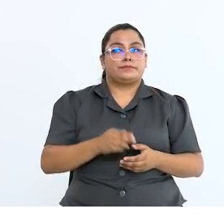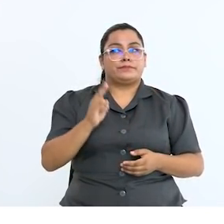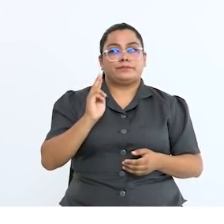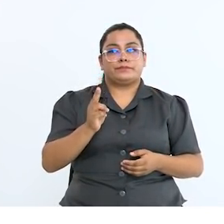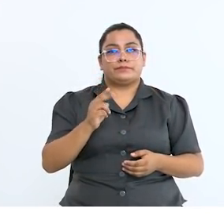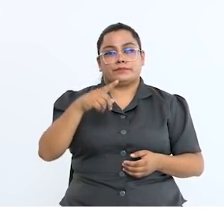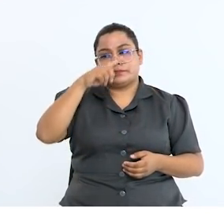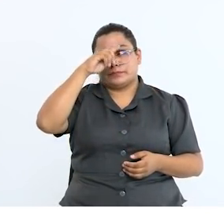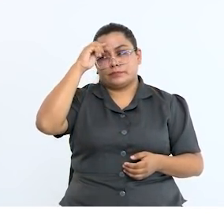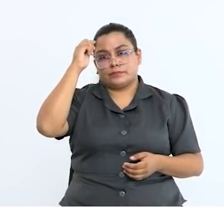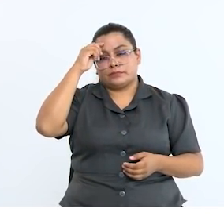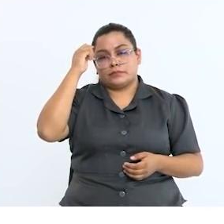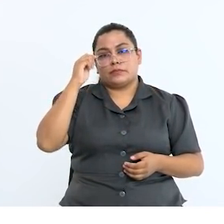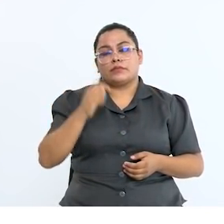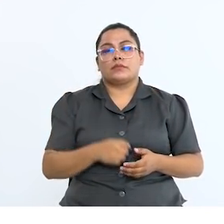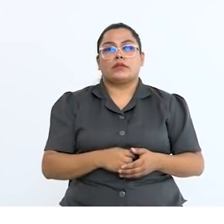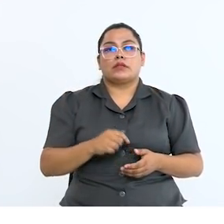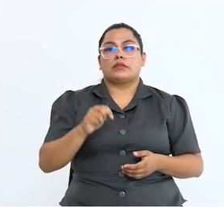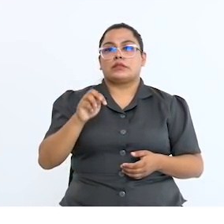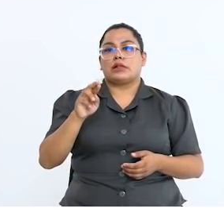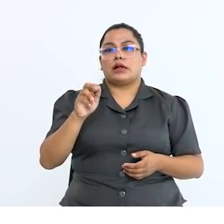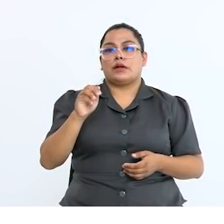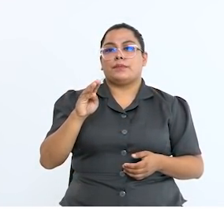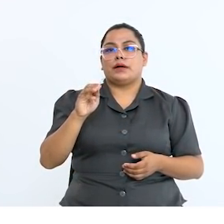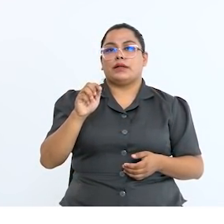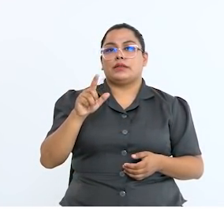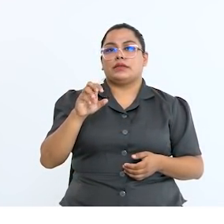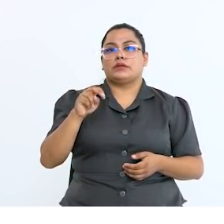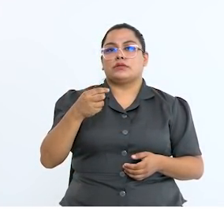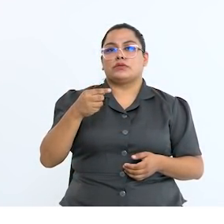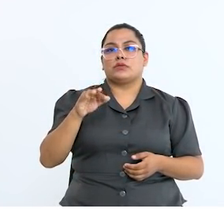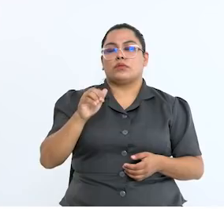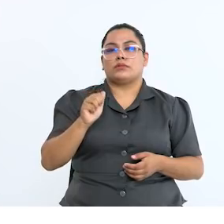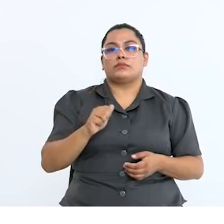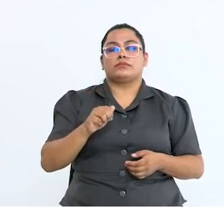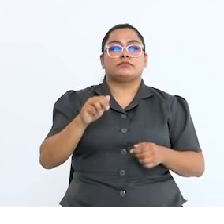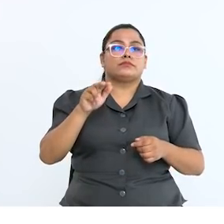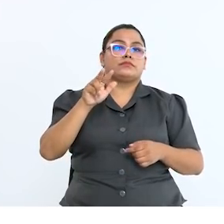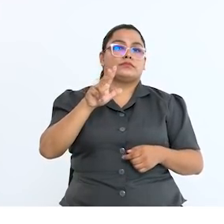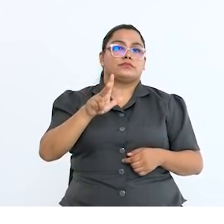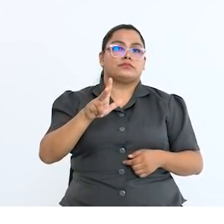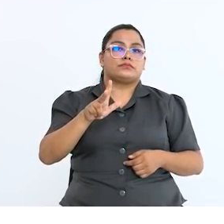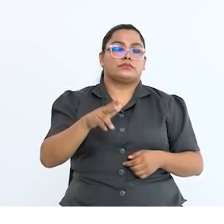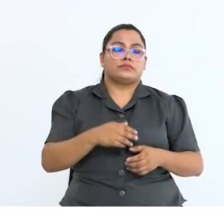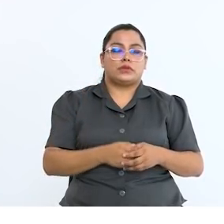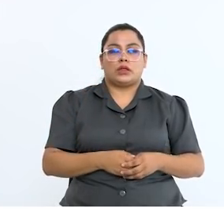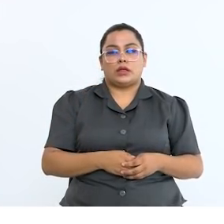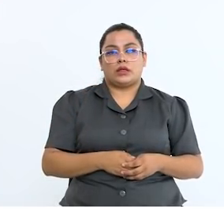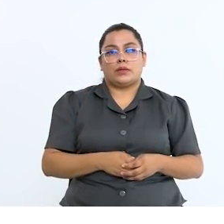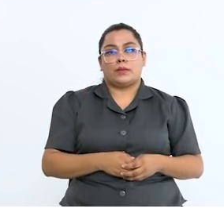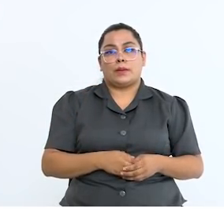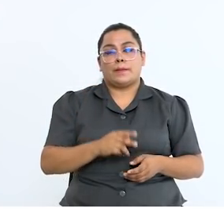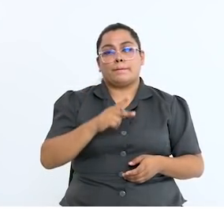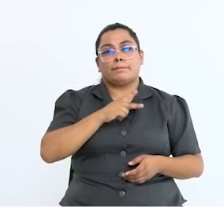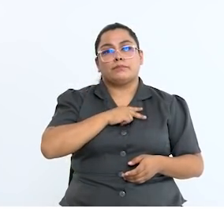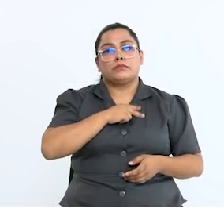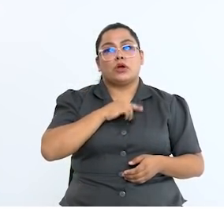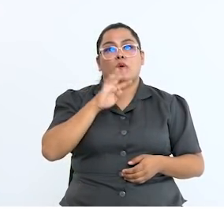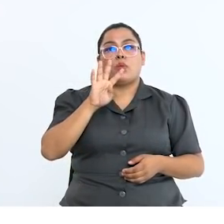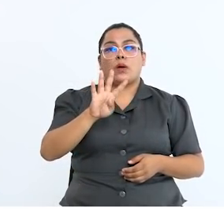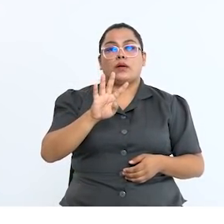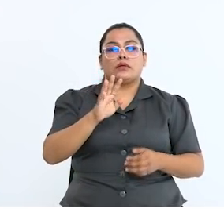gustos. Asimismo, se trabajarán los trabalenguas y adivinanzas. En la unidad 3, los gustos personales. En la